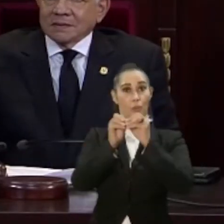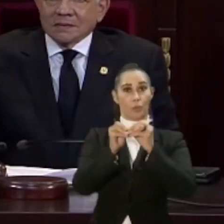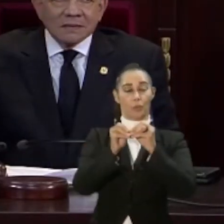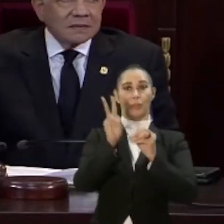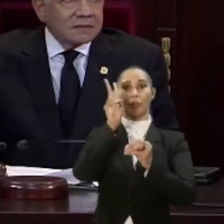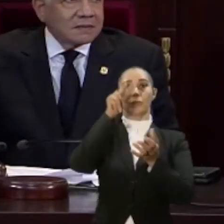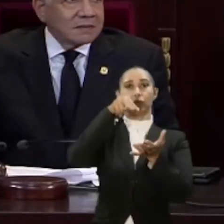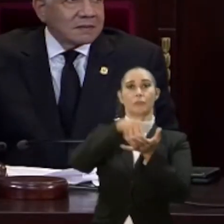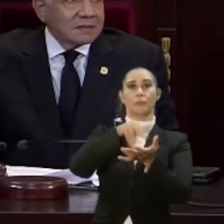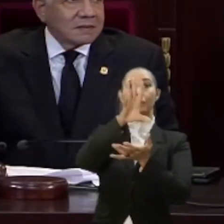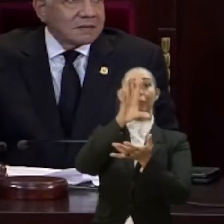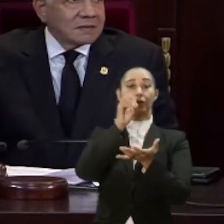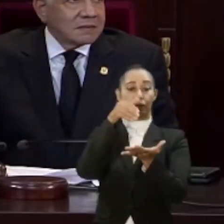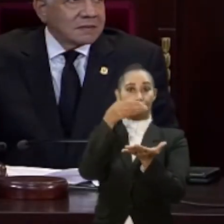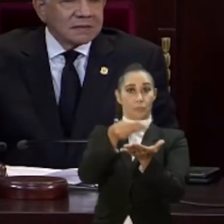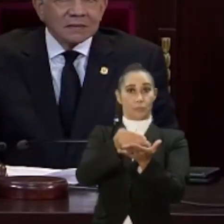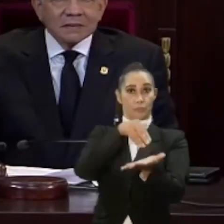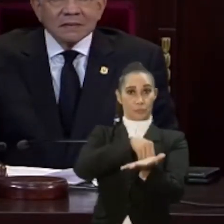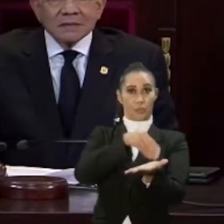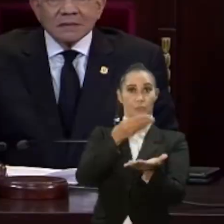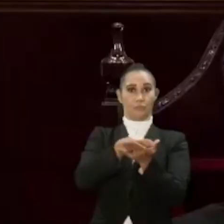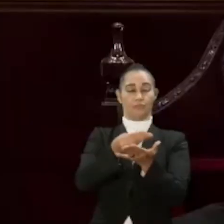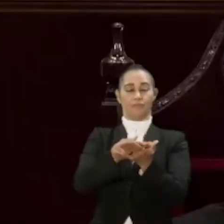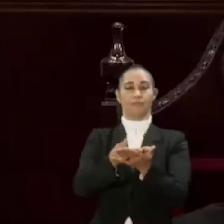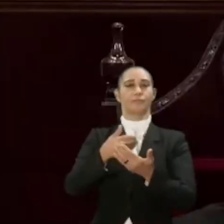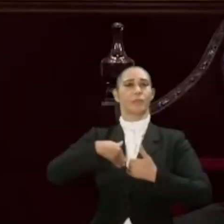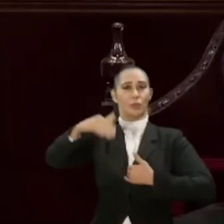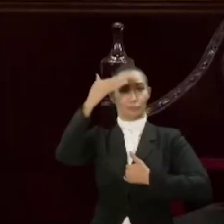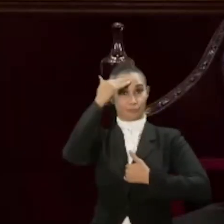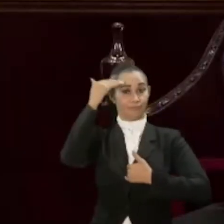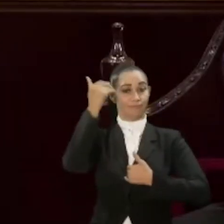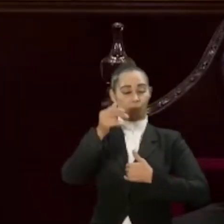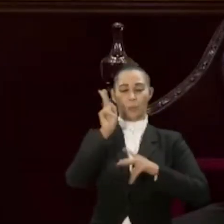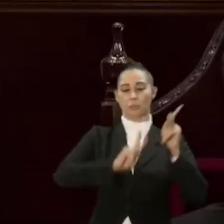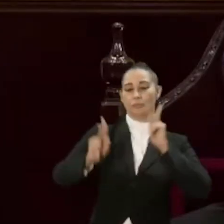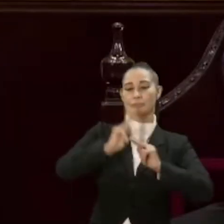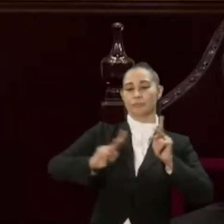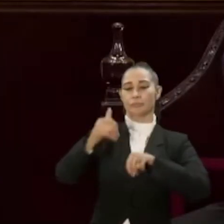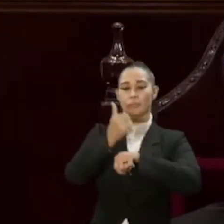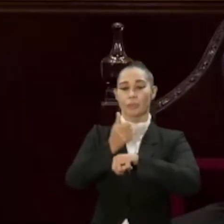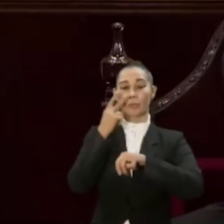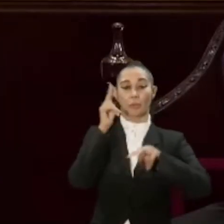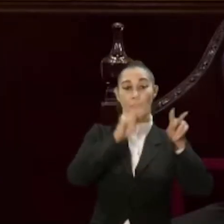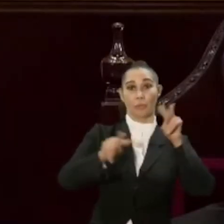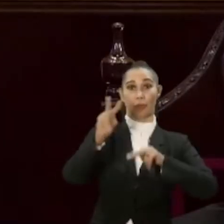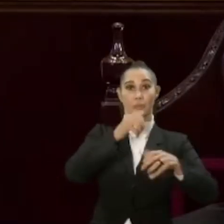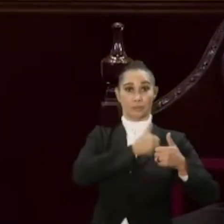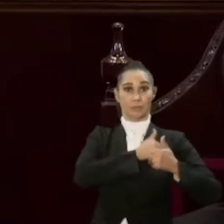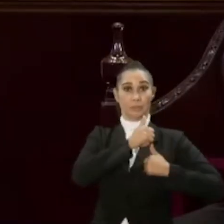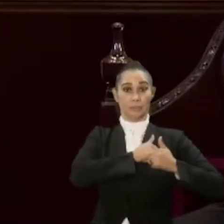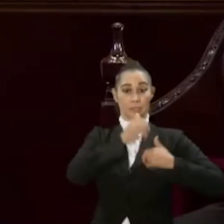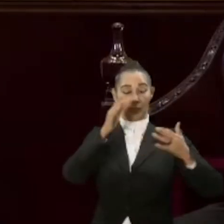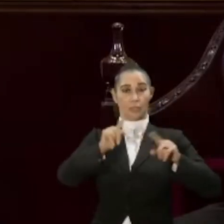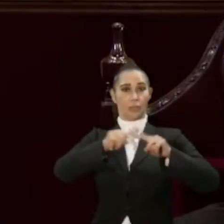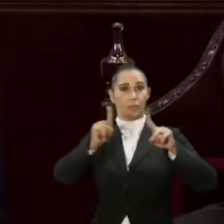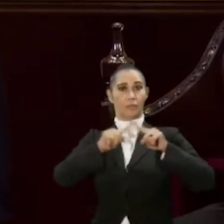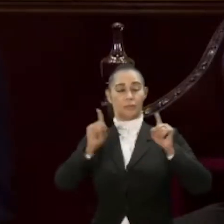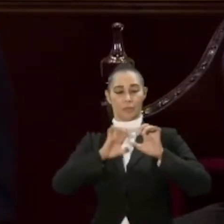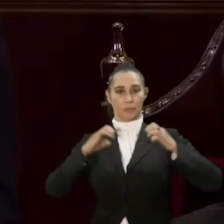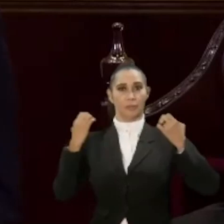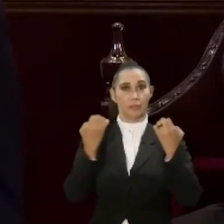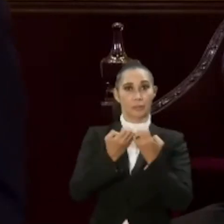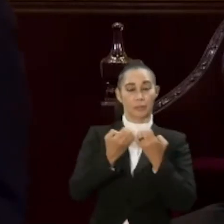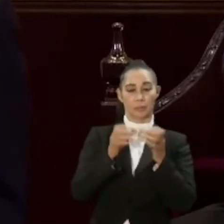de 2.500 millones de pesos. Yo les aseguro, y pueden visitar las instalaciones ahora del Ejército, sus diferentes brigadas